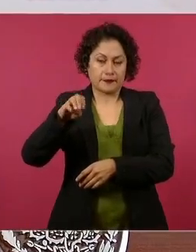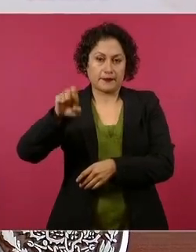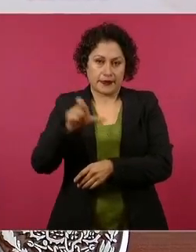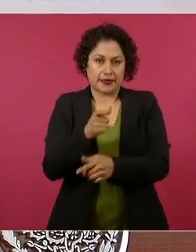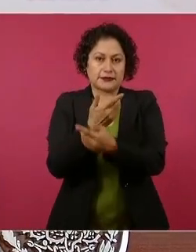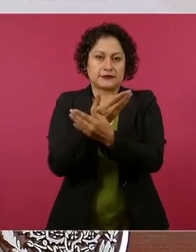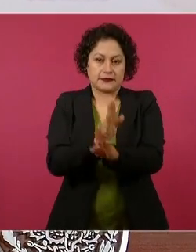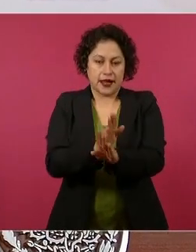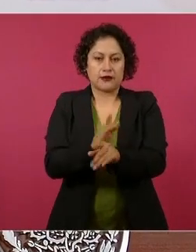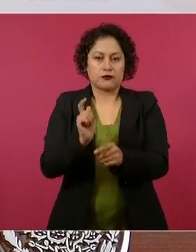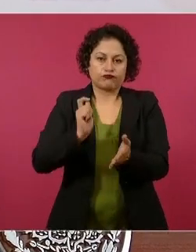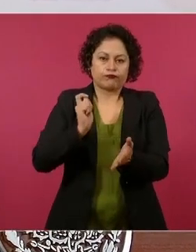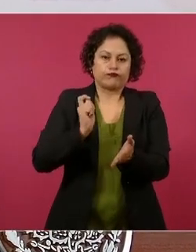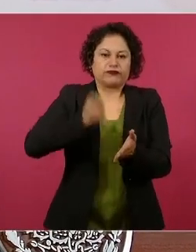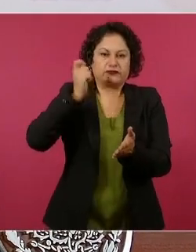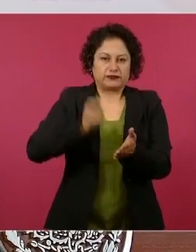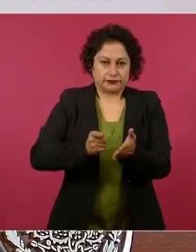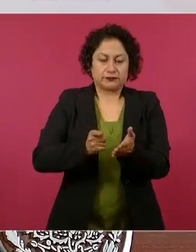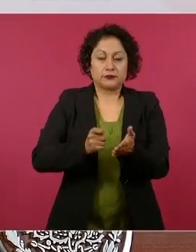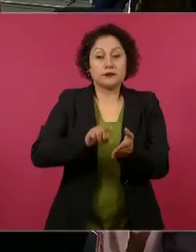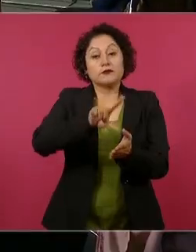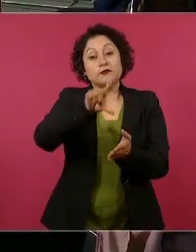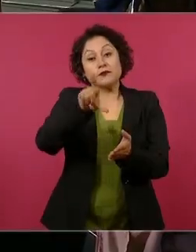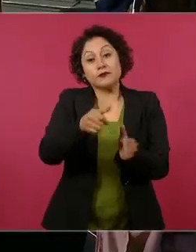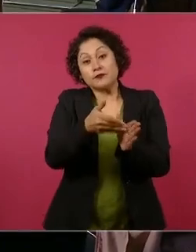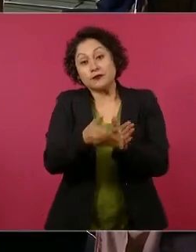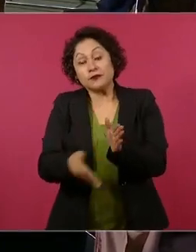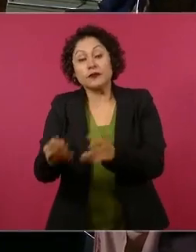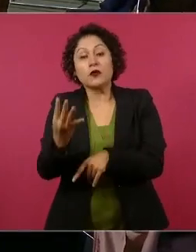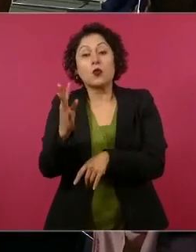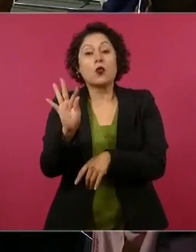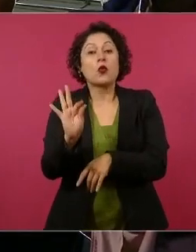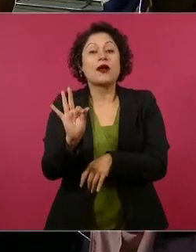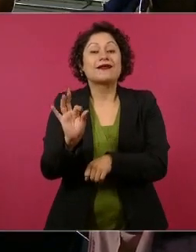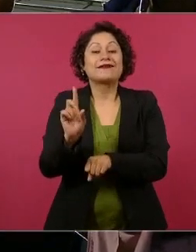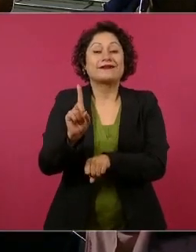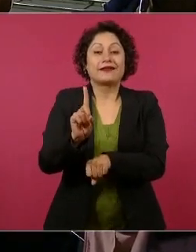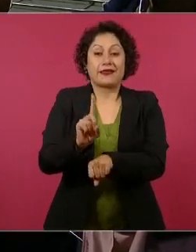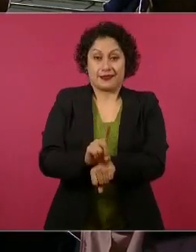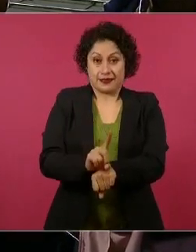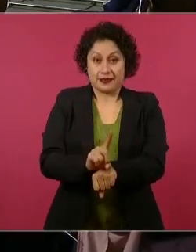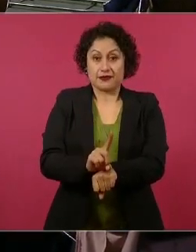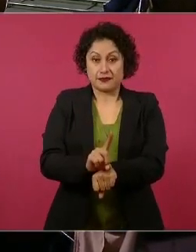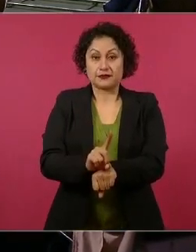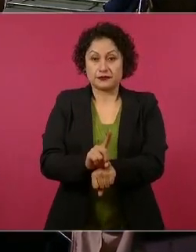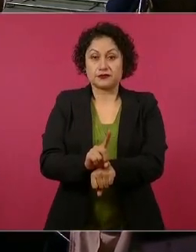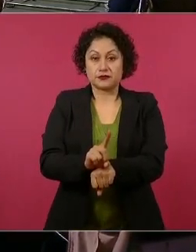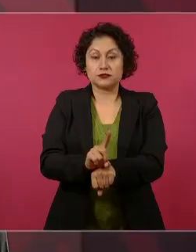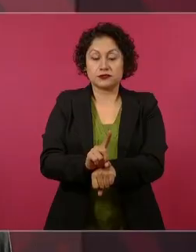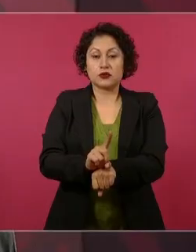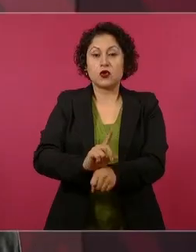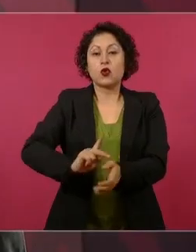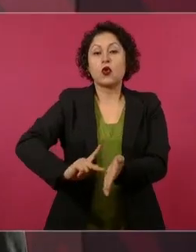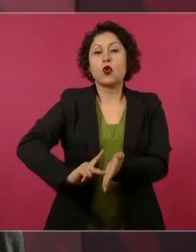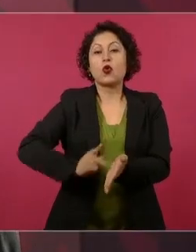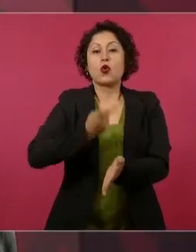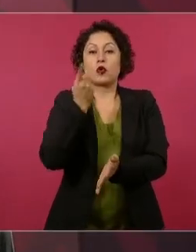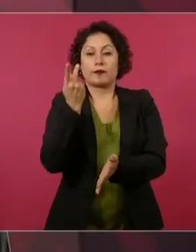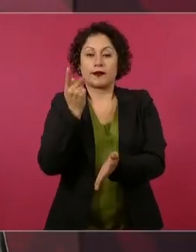luego a los 40 días que licitaron, subastaron